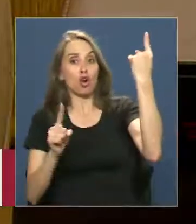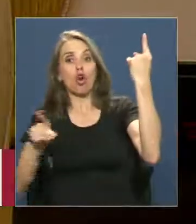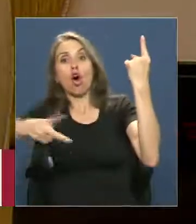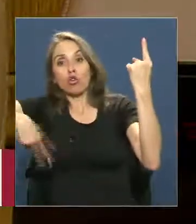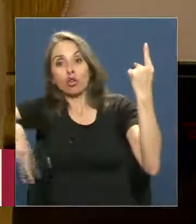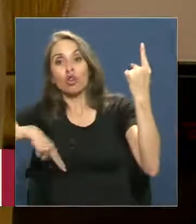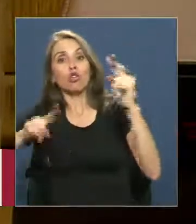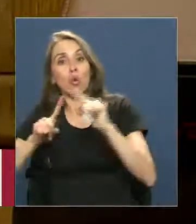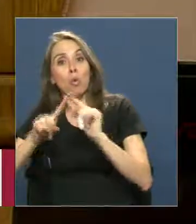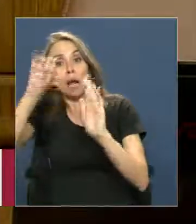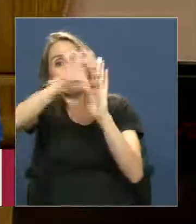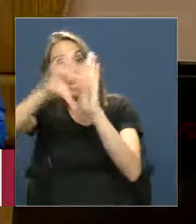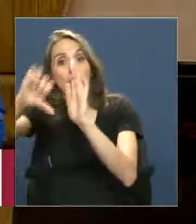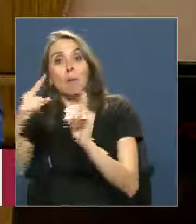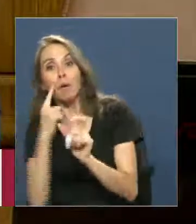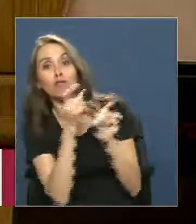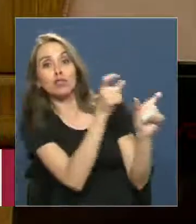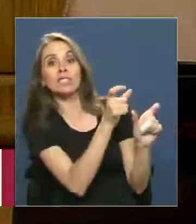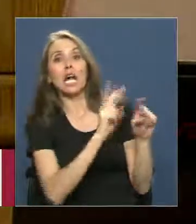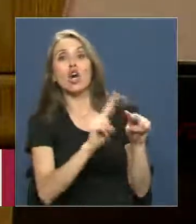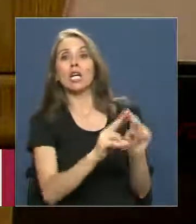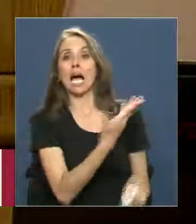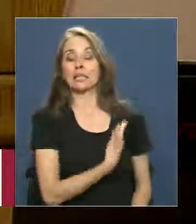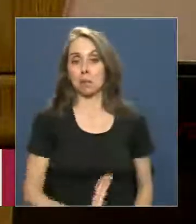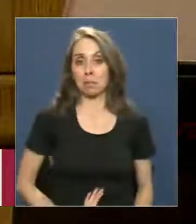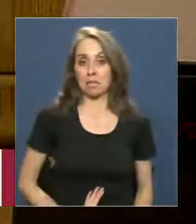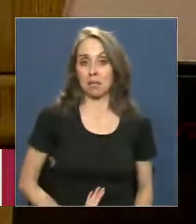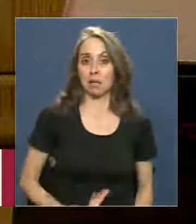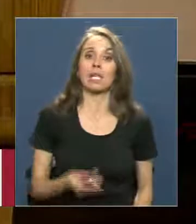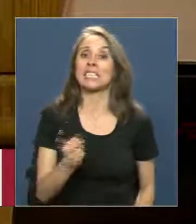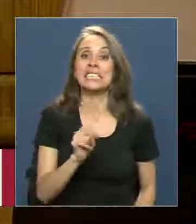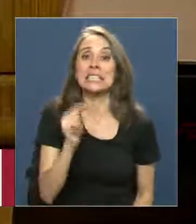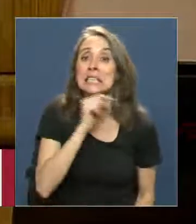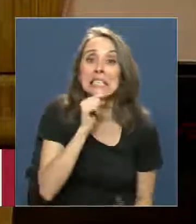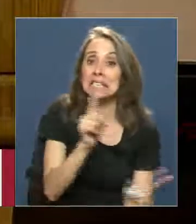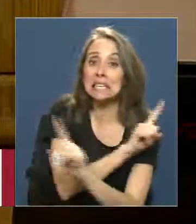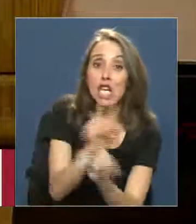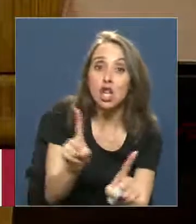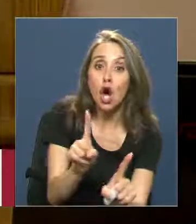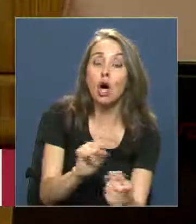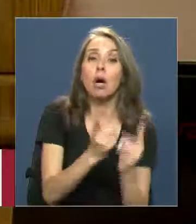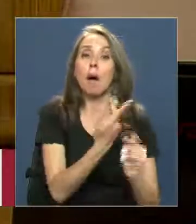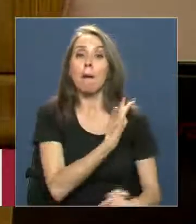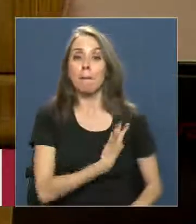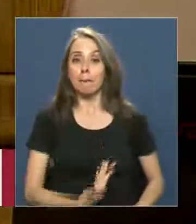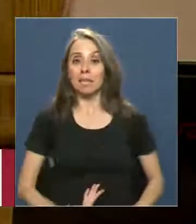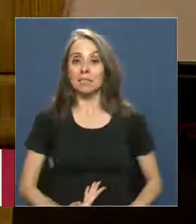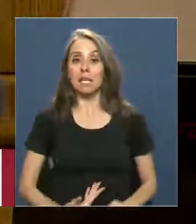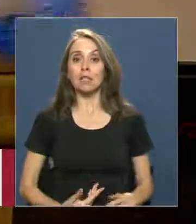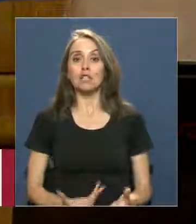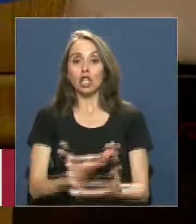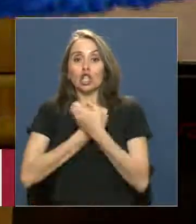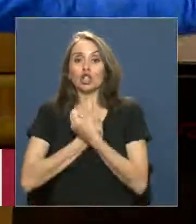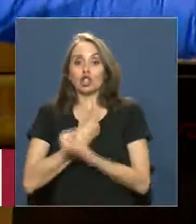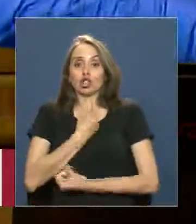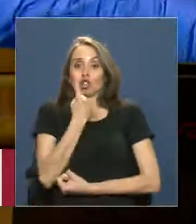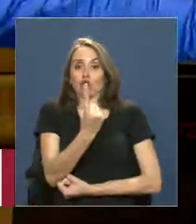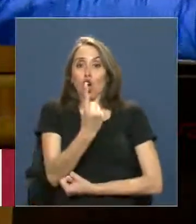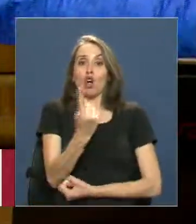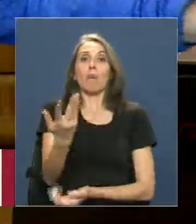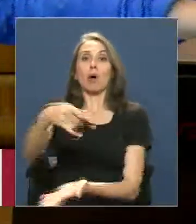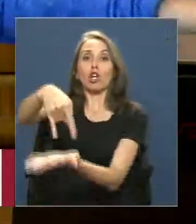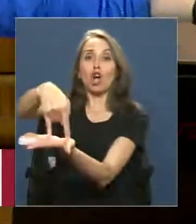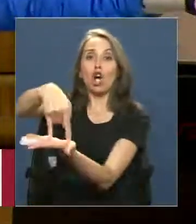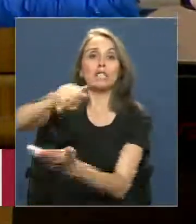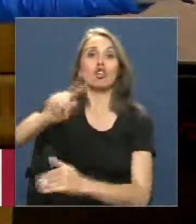presidente. Porque si no, lo que sucedería es que el presidente concentraría en sí, sin un Congreso